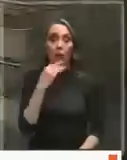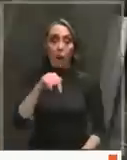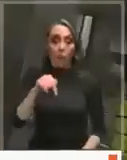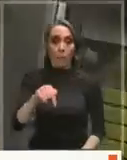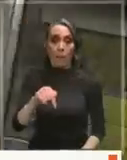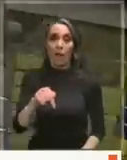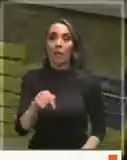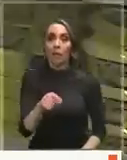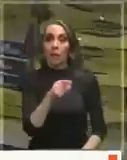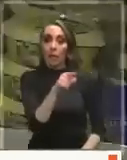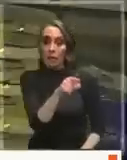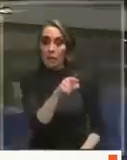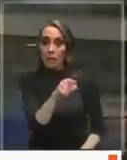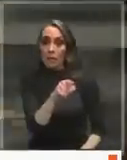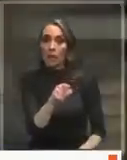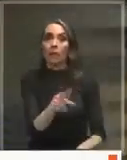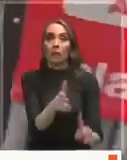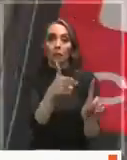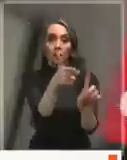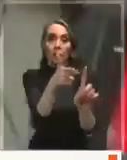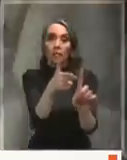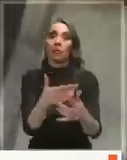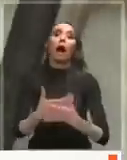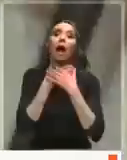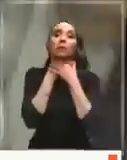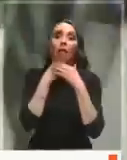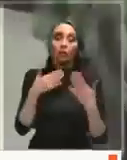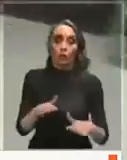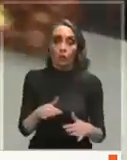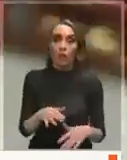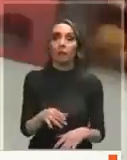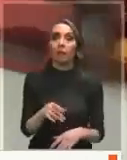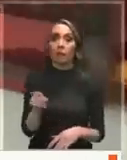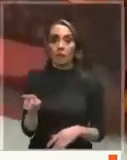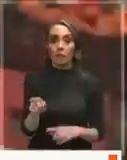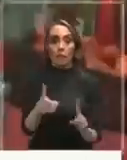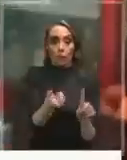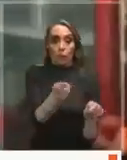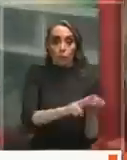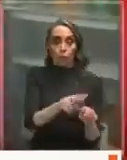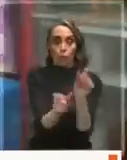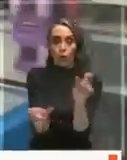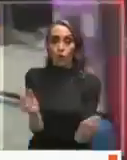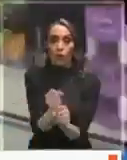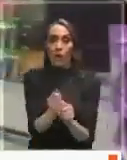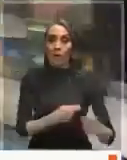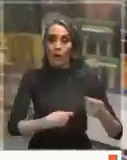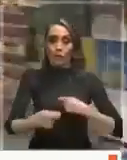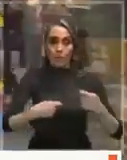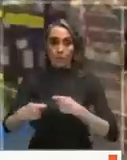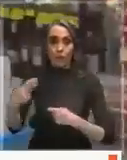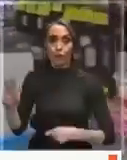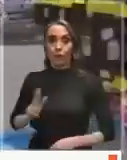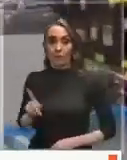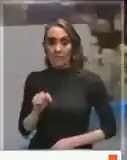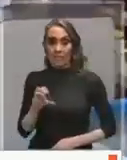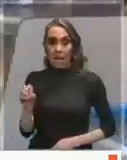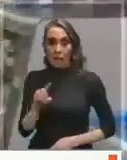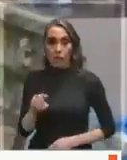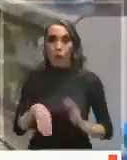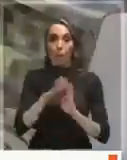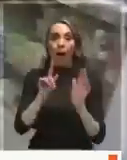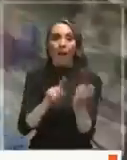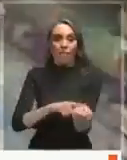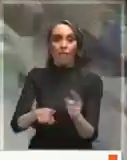A él, que está ahí. ¿Lo asaltaron? Sí. Su homicidio hizo que los trabajadores de los negocios de Santos, hoy la mayoría